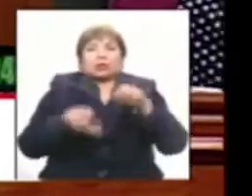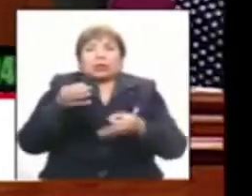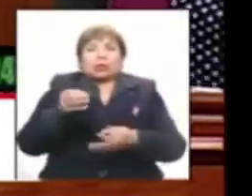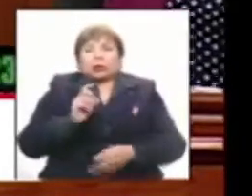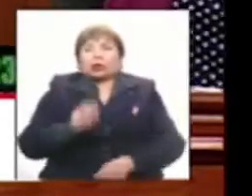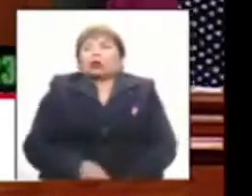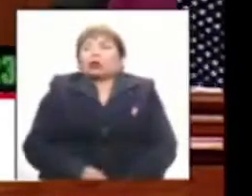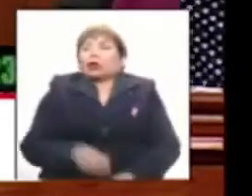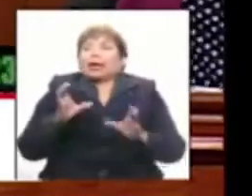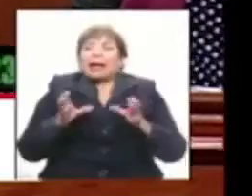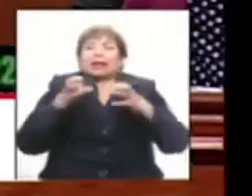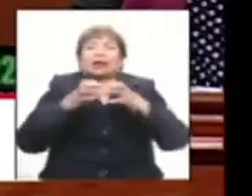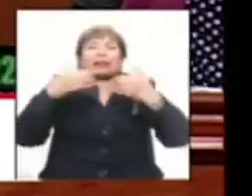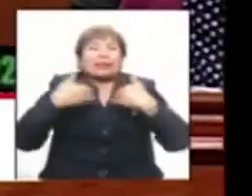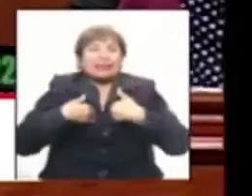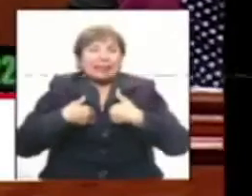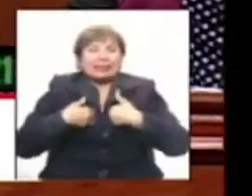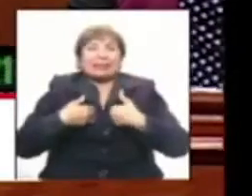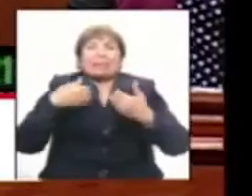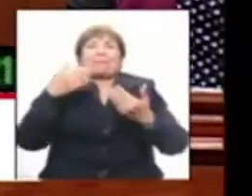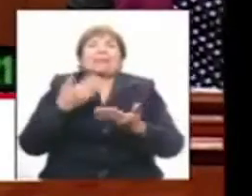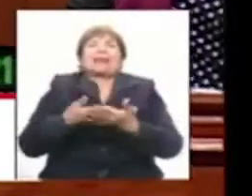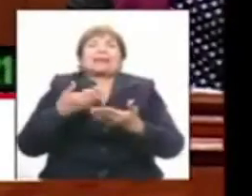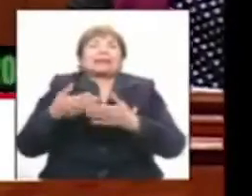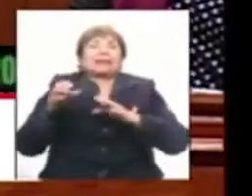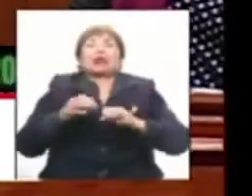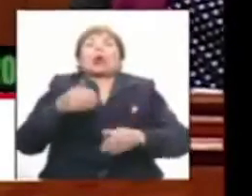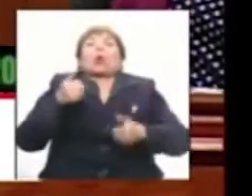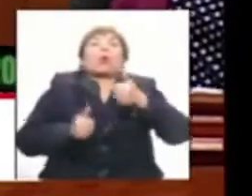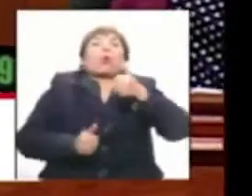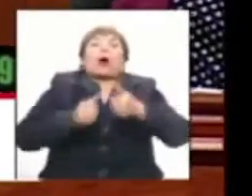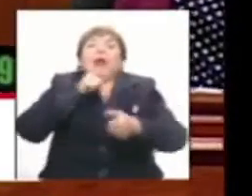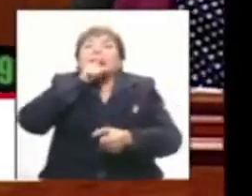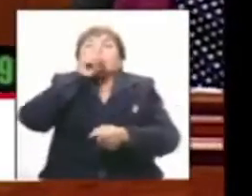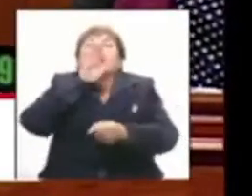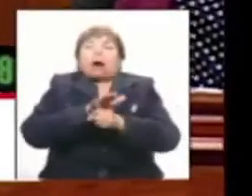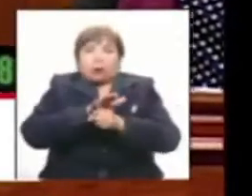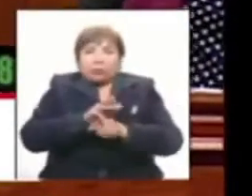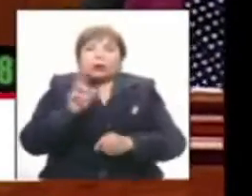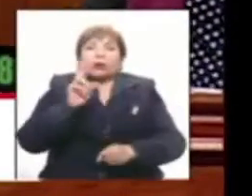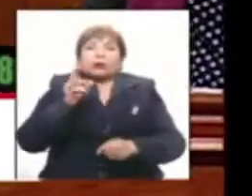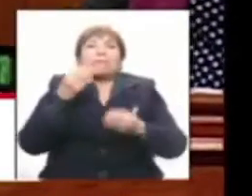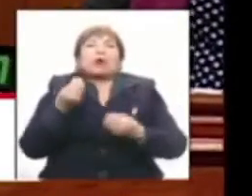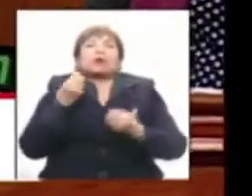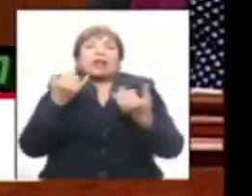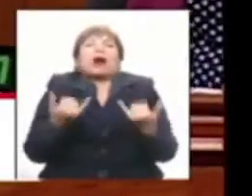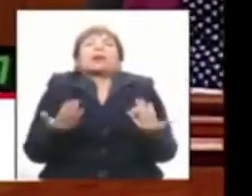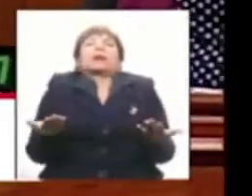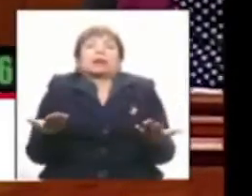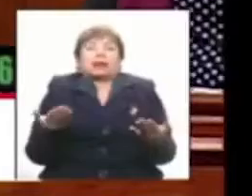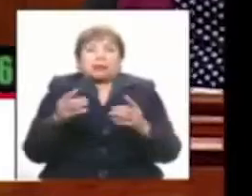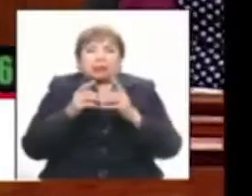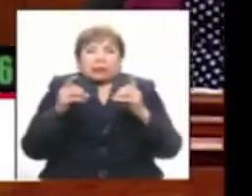judiciales. El Congreso tiene varios precedentes respecto a los cuales ha cumplido con esas resoluciones. ¿Por qué ahora tendríamos